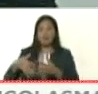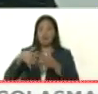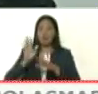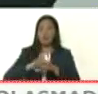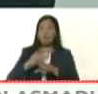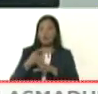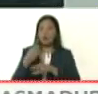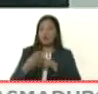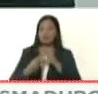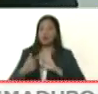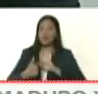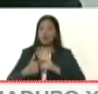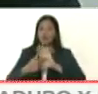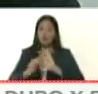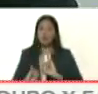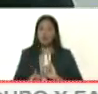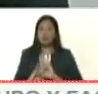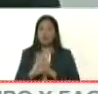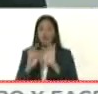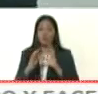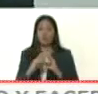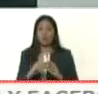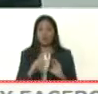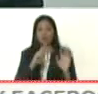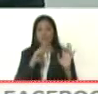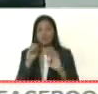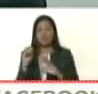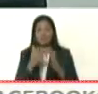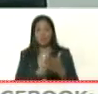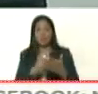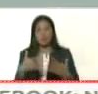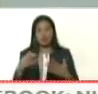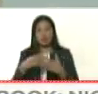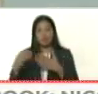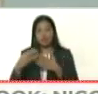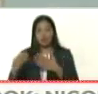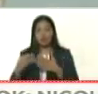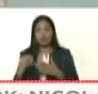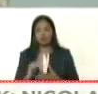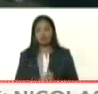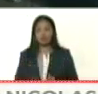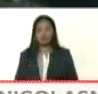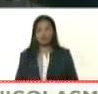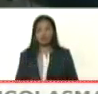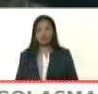de demostrarse que se excedieron en 70 millones de dólares.